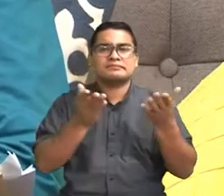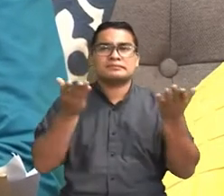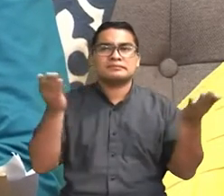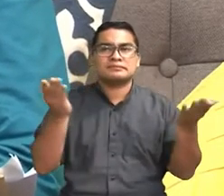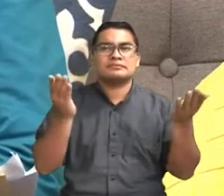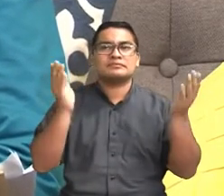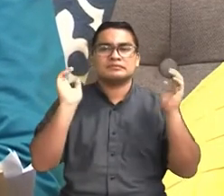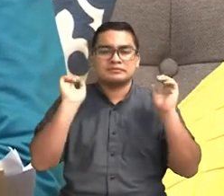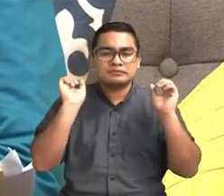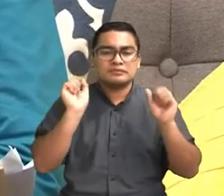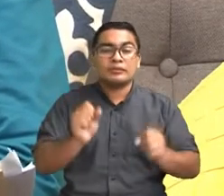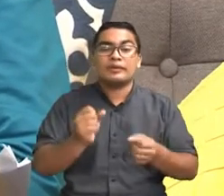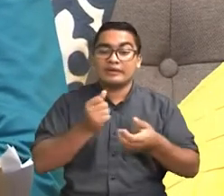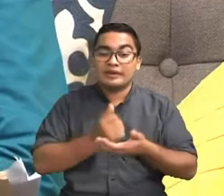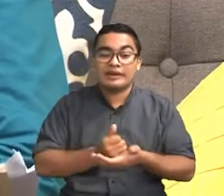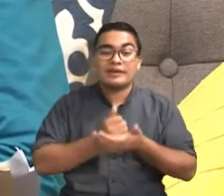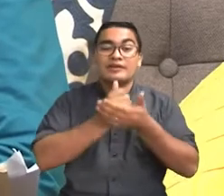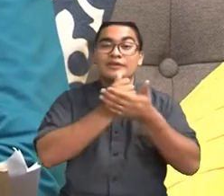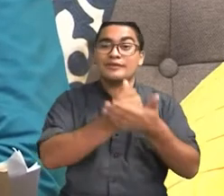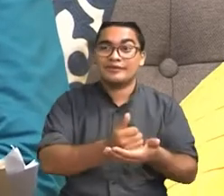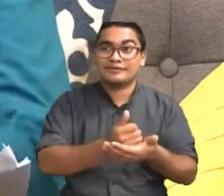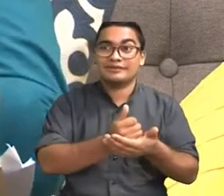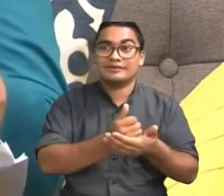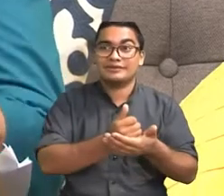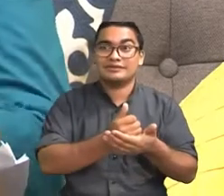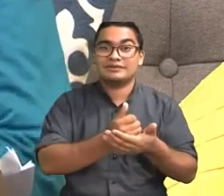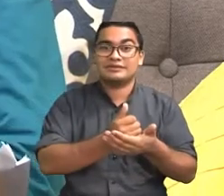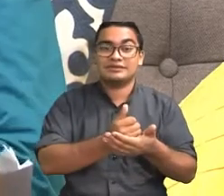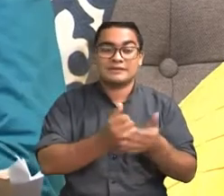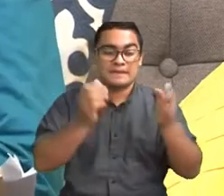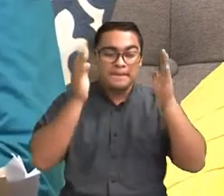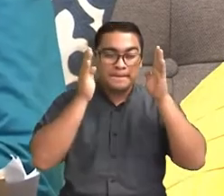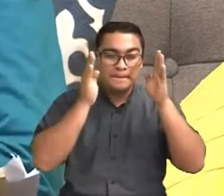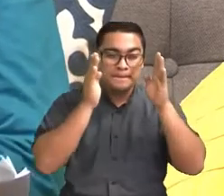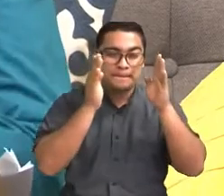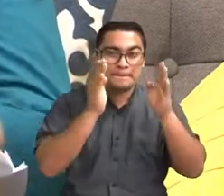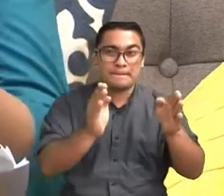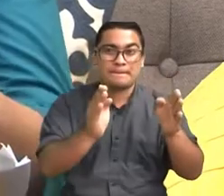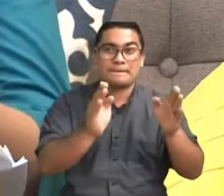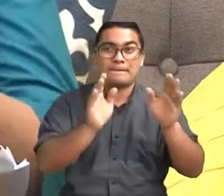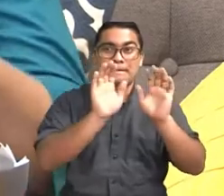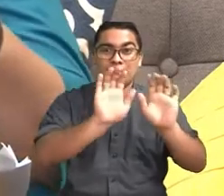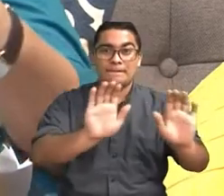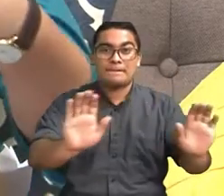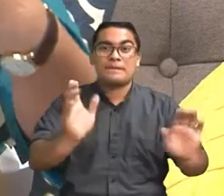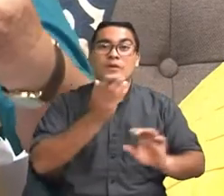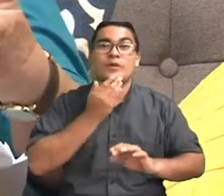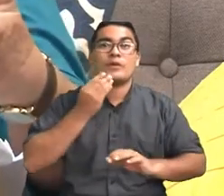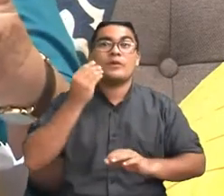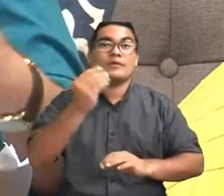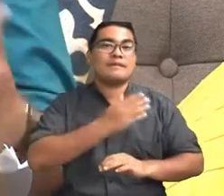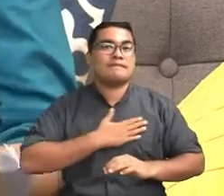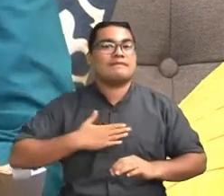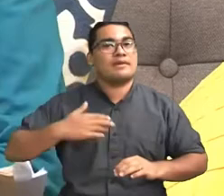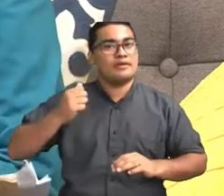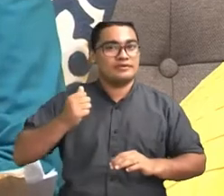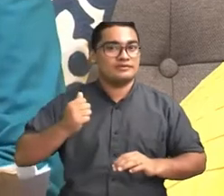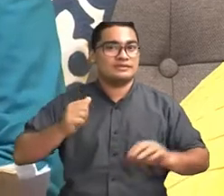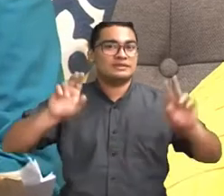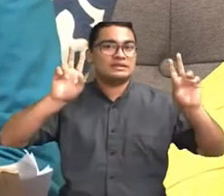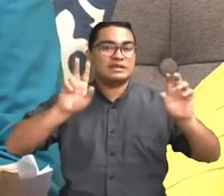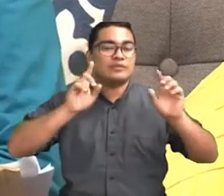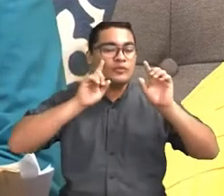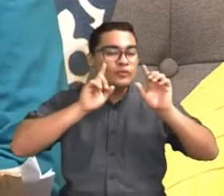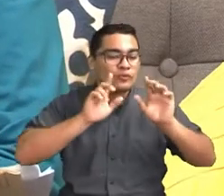contribuir, claro, a la mejora, digamos, y a la atención de sus enfermedades y además de su desarrollo, porque tiene que ver esto